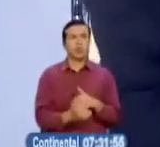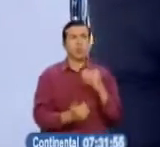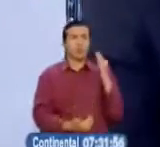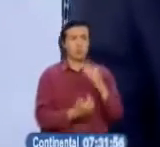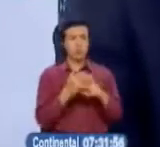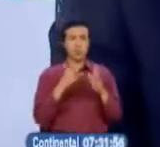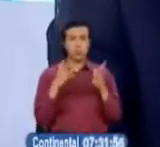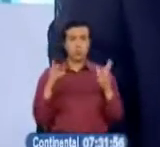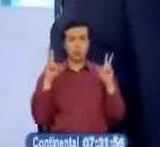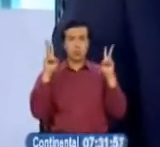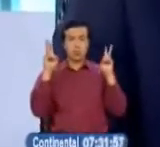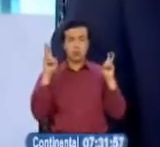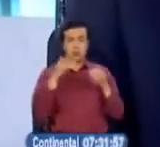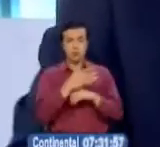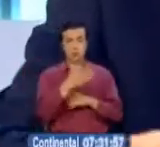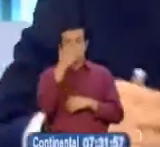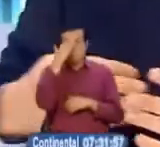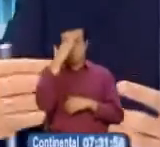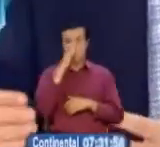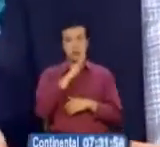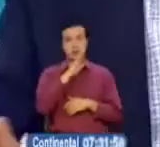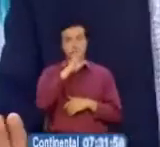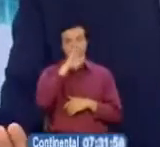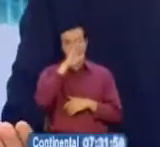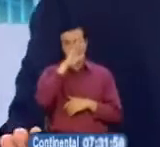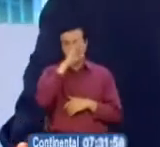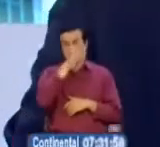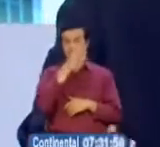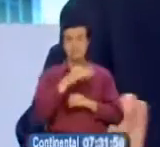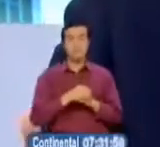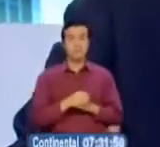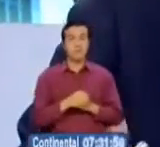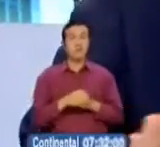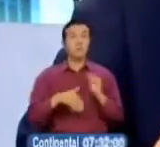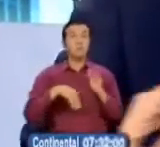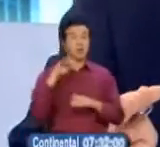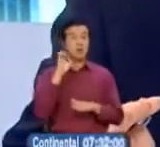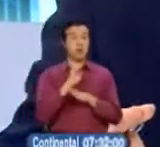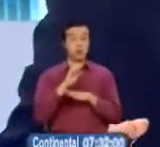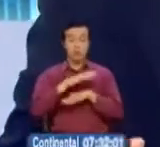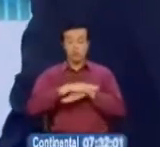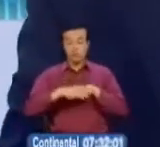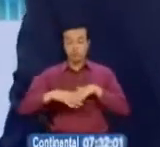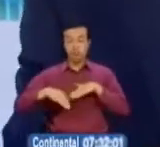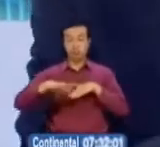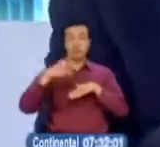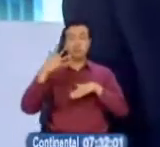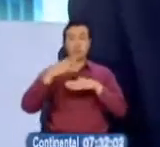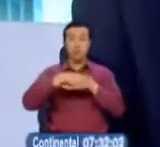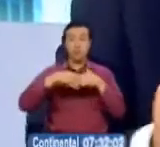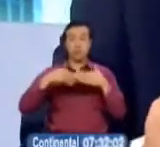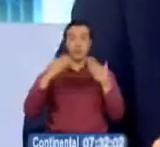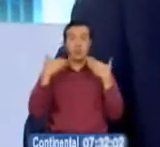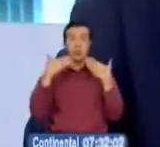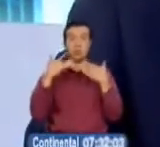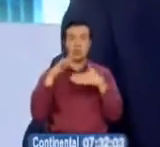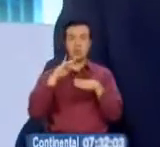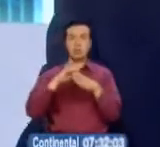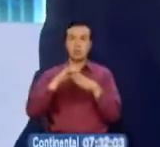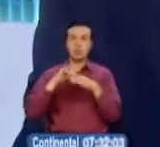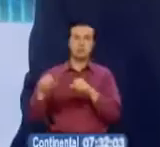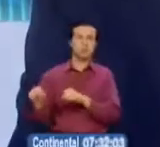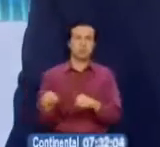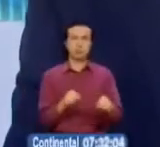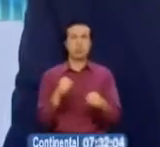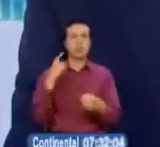nuevo en términos de que siempre vamos a tener, más aún el Ecuador es una zona sísmica, Guayaquil es alto riesgo